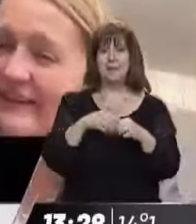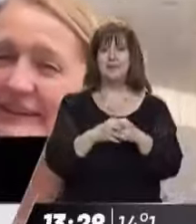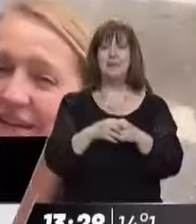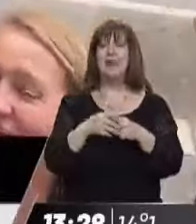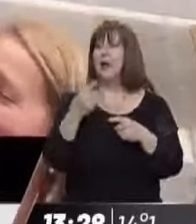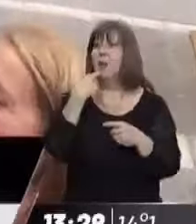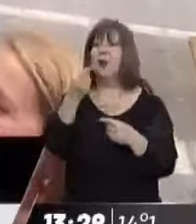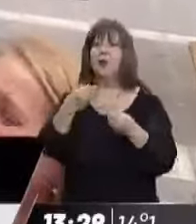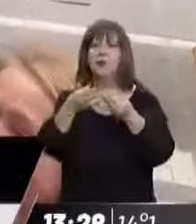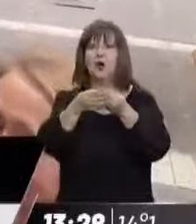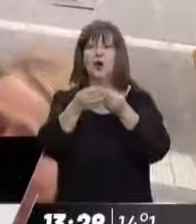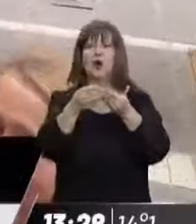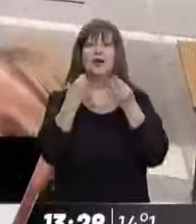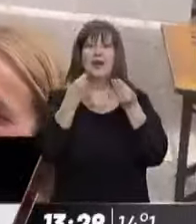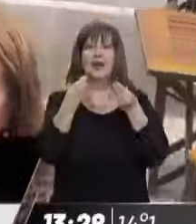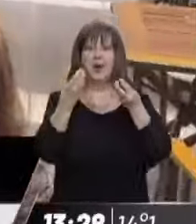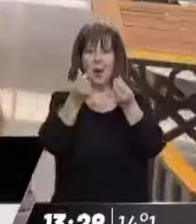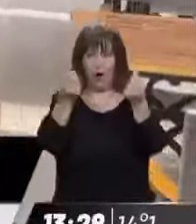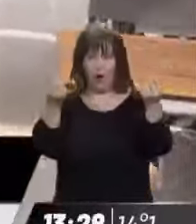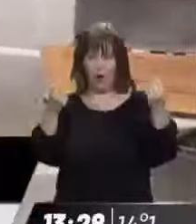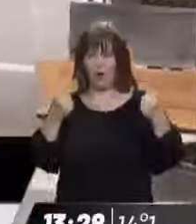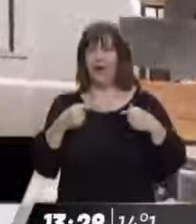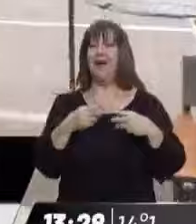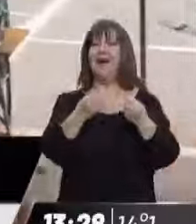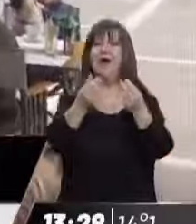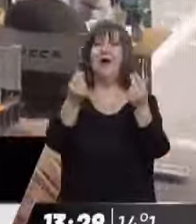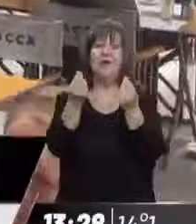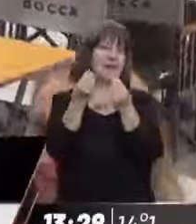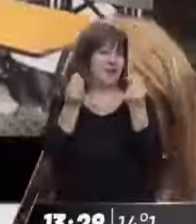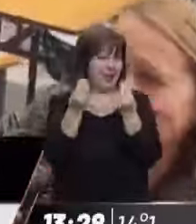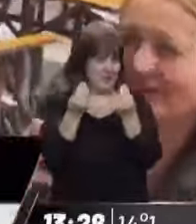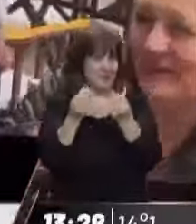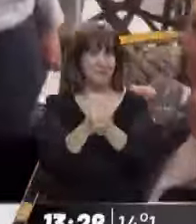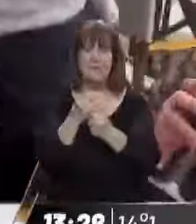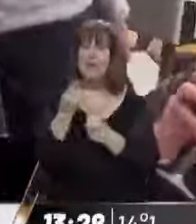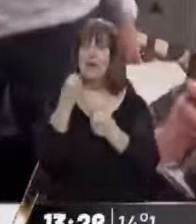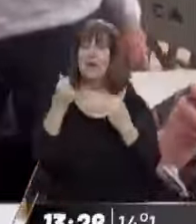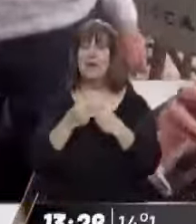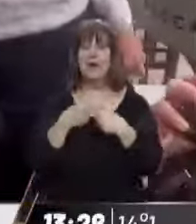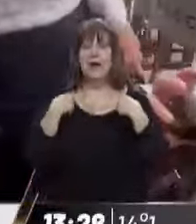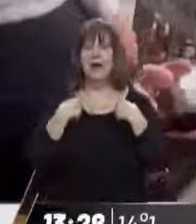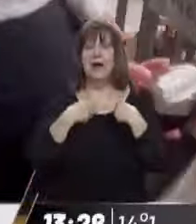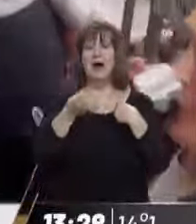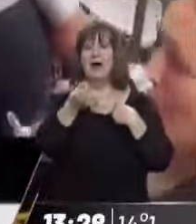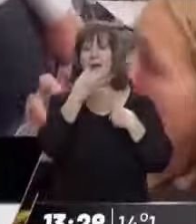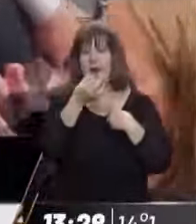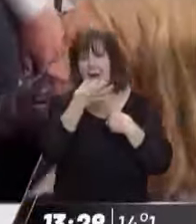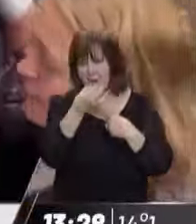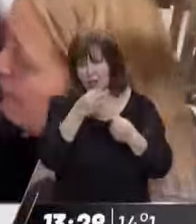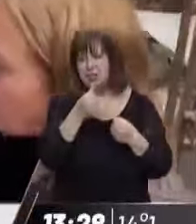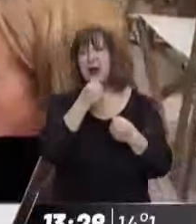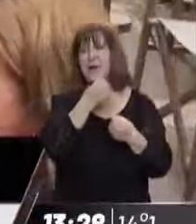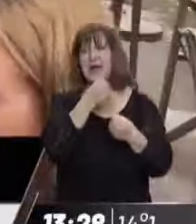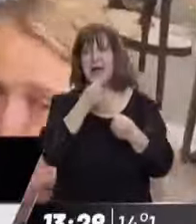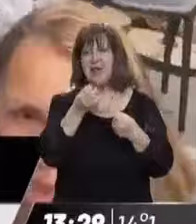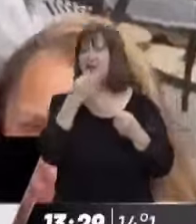Todo. A ver, para, mira. Son mujeres, chicas, las mujeres nos compramos todo. ¿Qué se compraron? Remedios, muchos remedios.